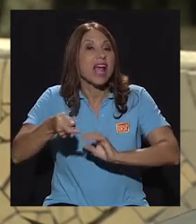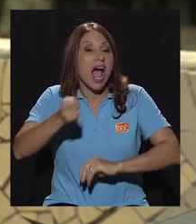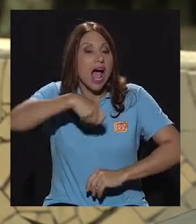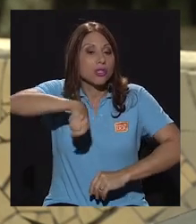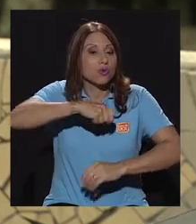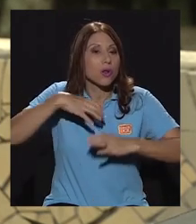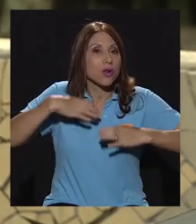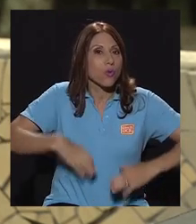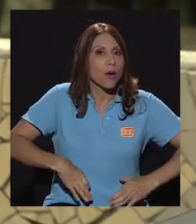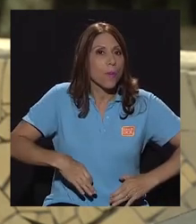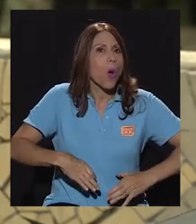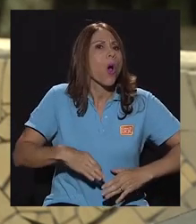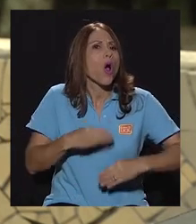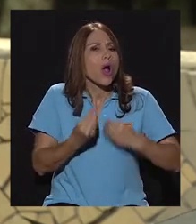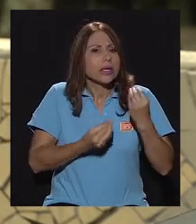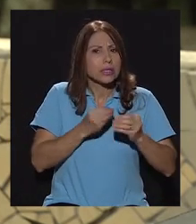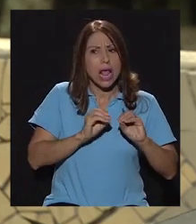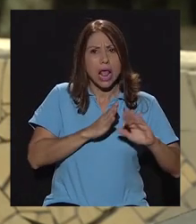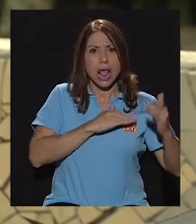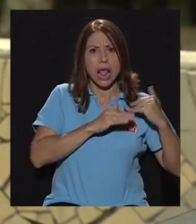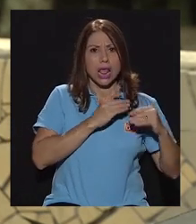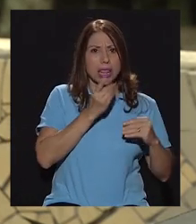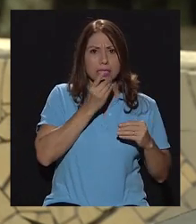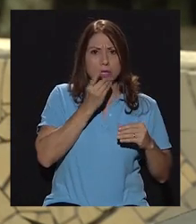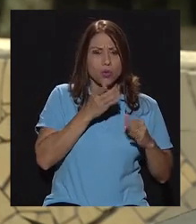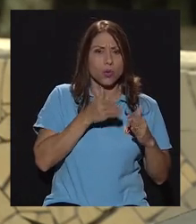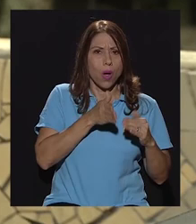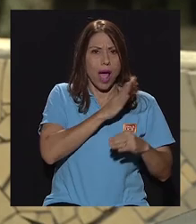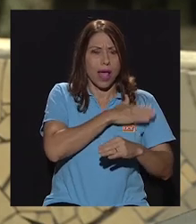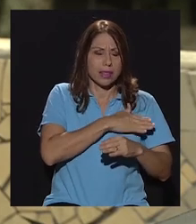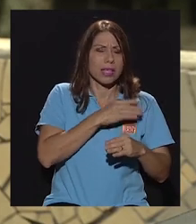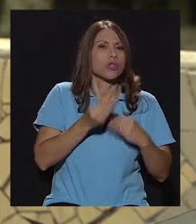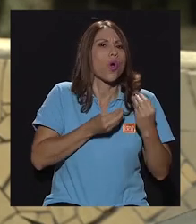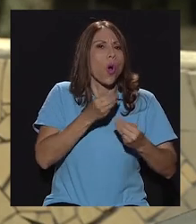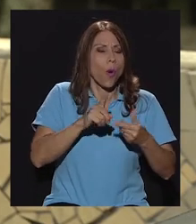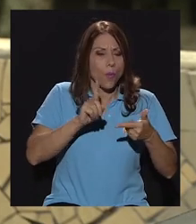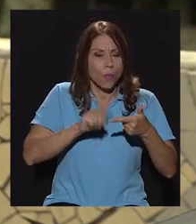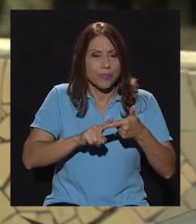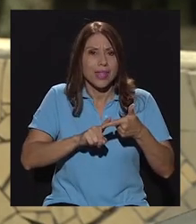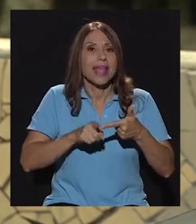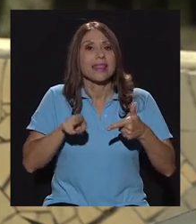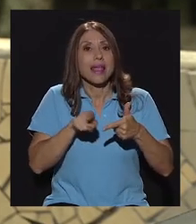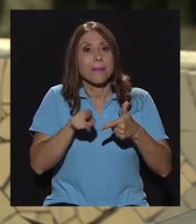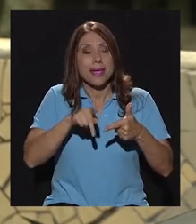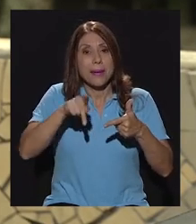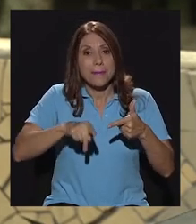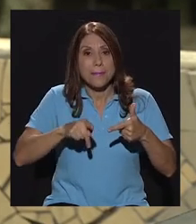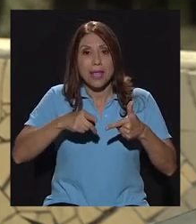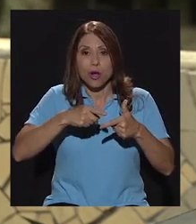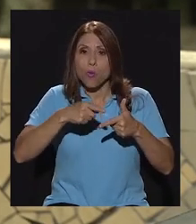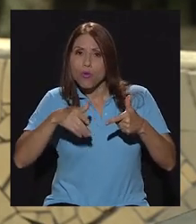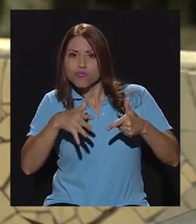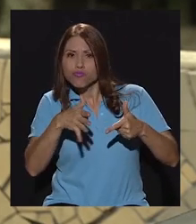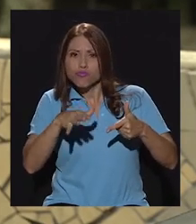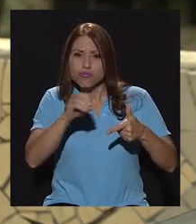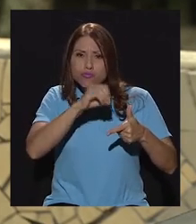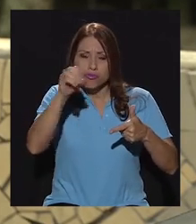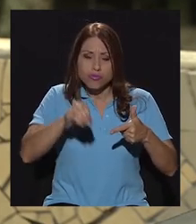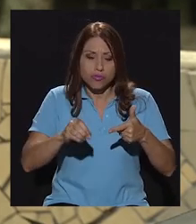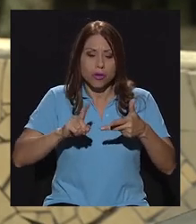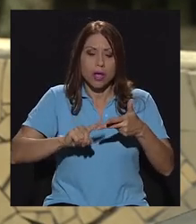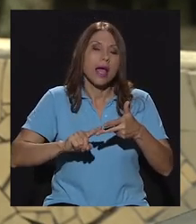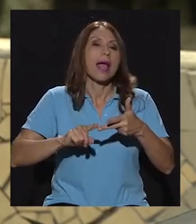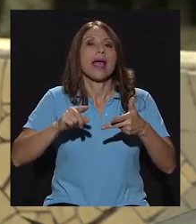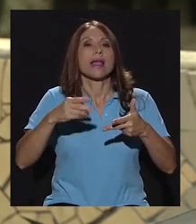esa glicemia postprandial, que es la más aterogénica en la persona con diabetes, y a qué hemoglobina